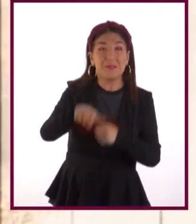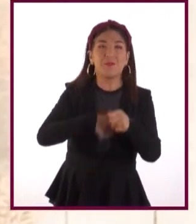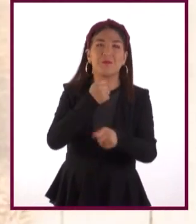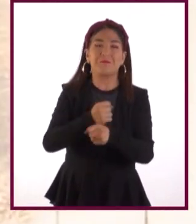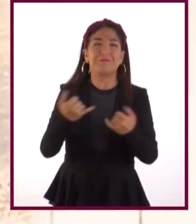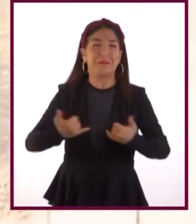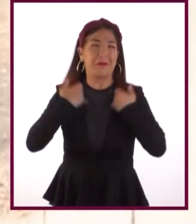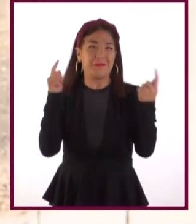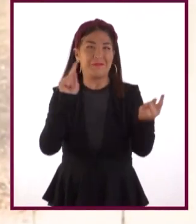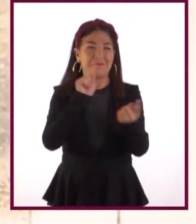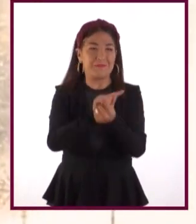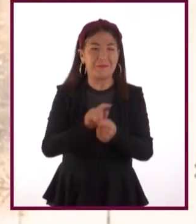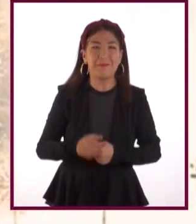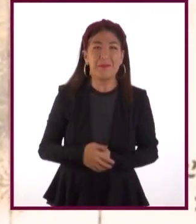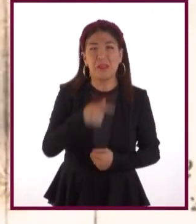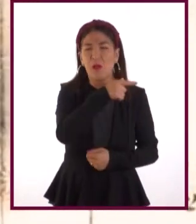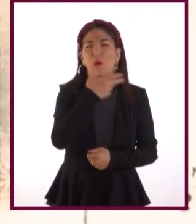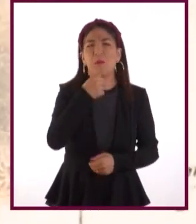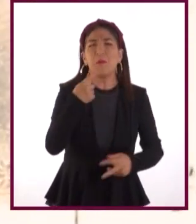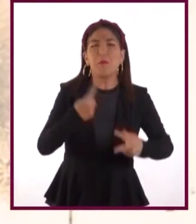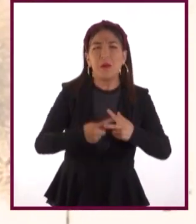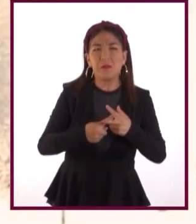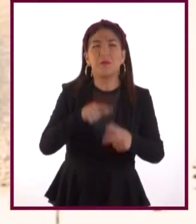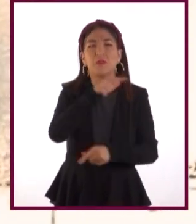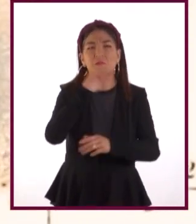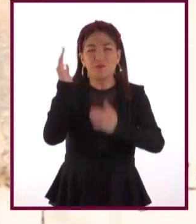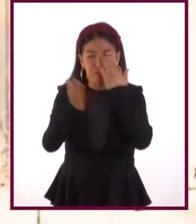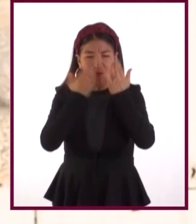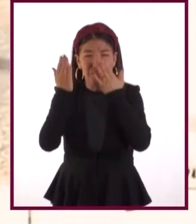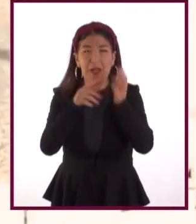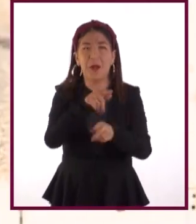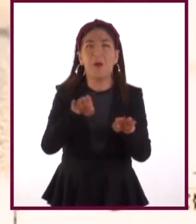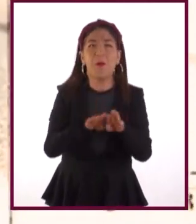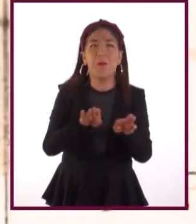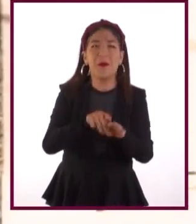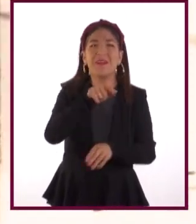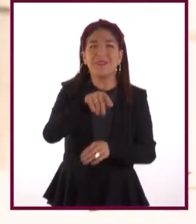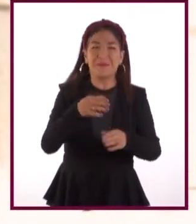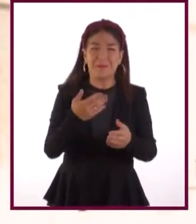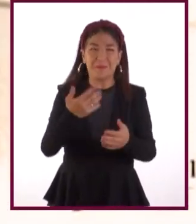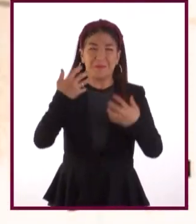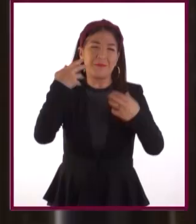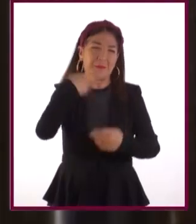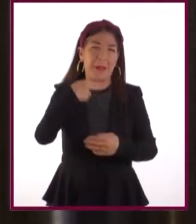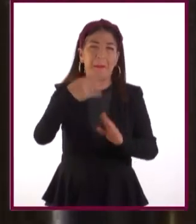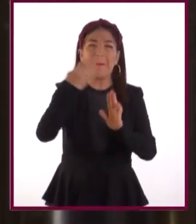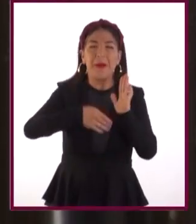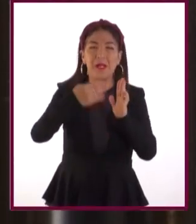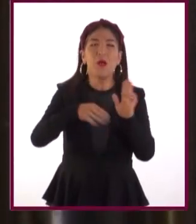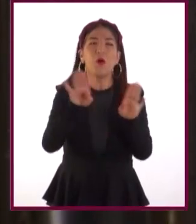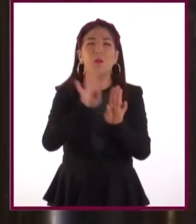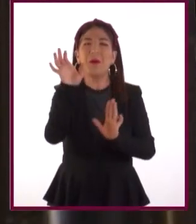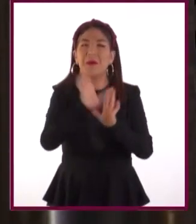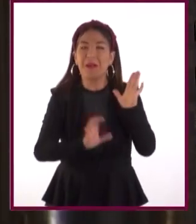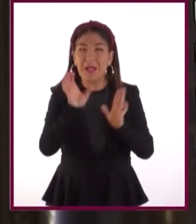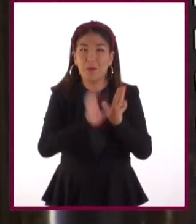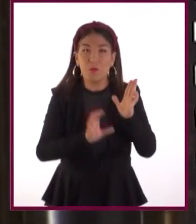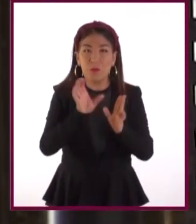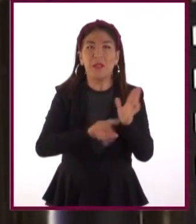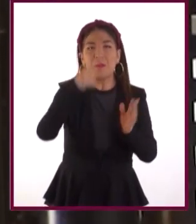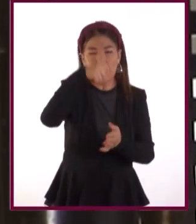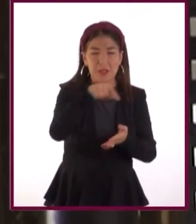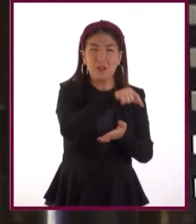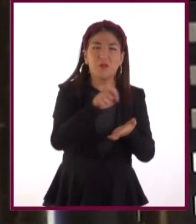tenía 18 años. Charles Babbage fue un matemático quien trabajó en una máquina diferencial, esto es, una